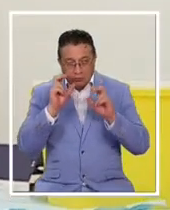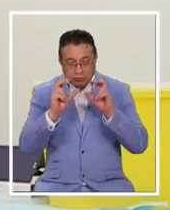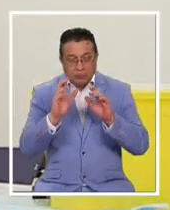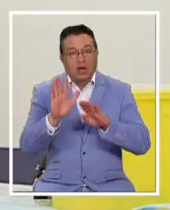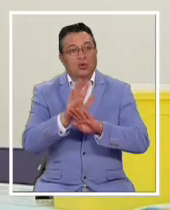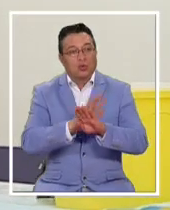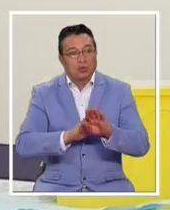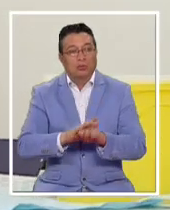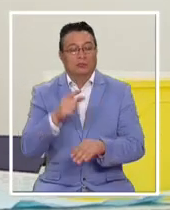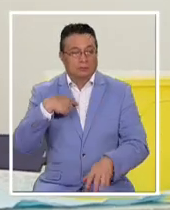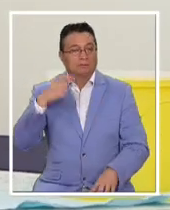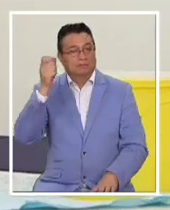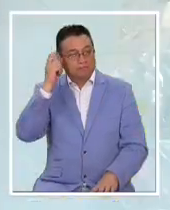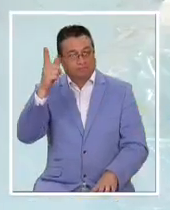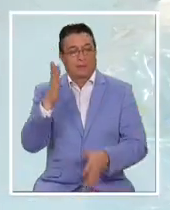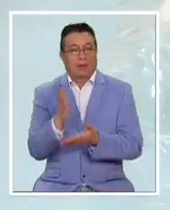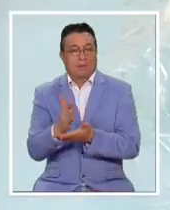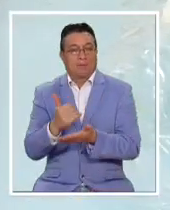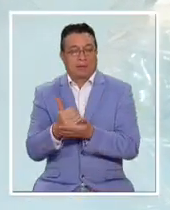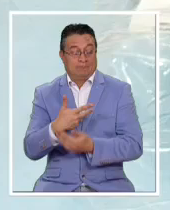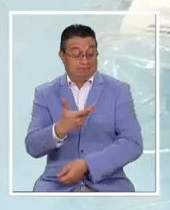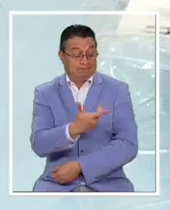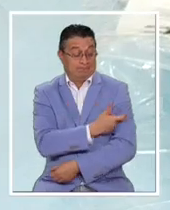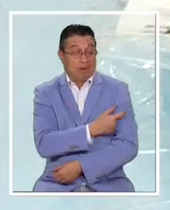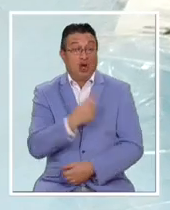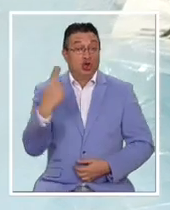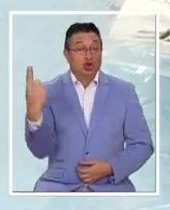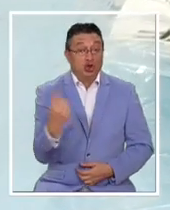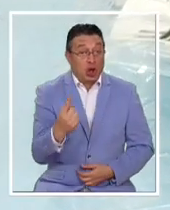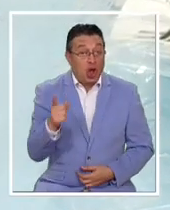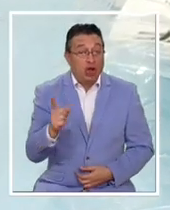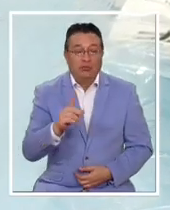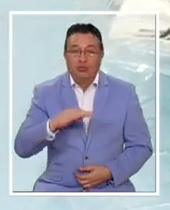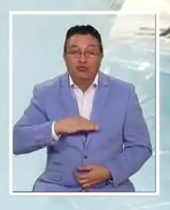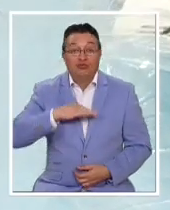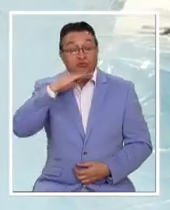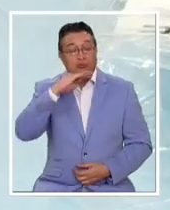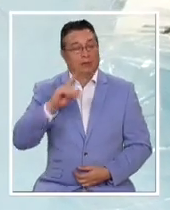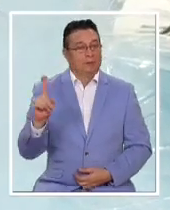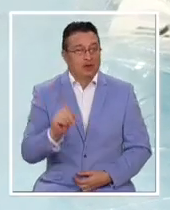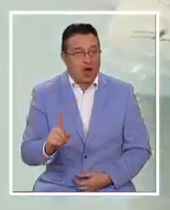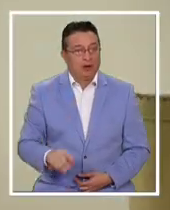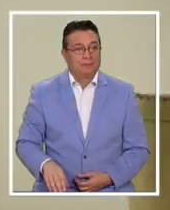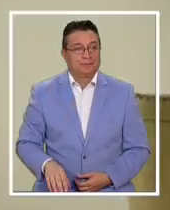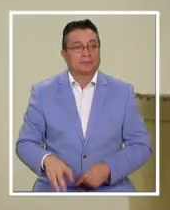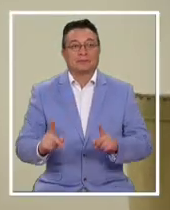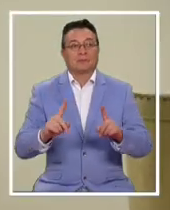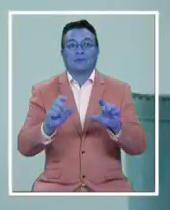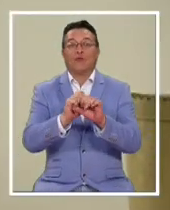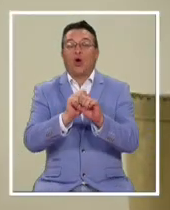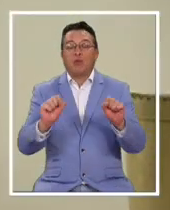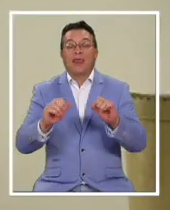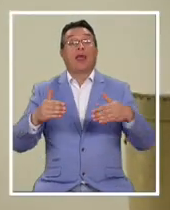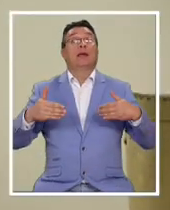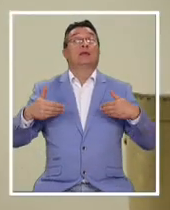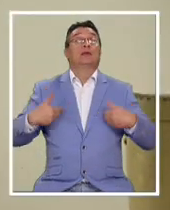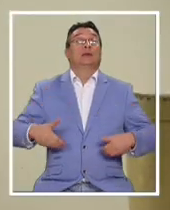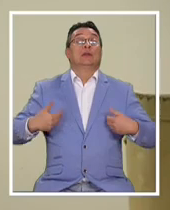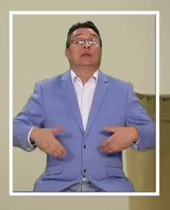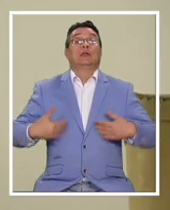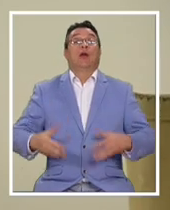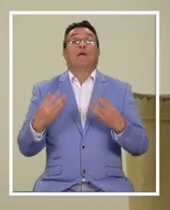Cautela porque sabemos que el plan de vacunación por sí solo no es suficiente para detener la pandemia. No podemos llamar a un relajo con estos